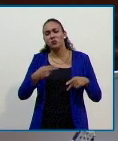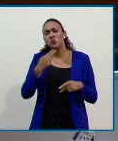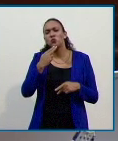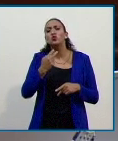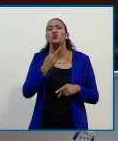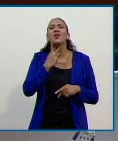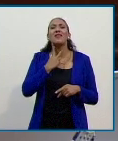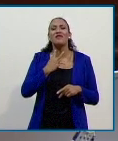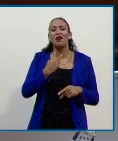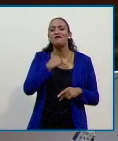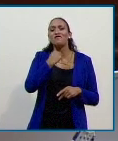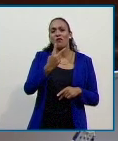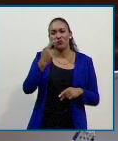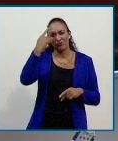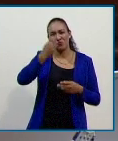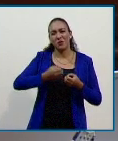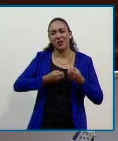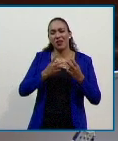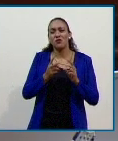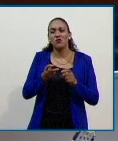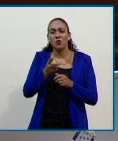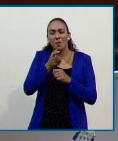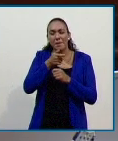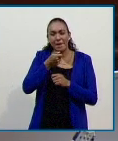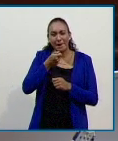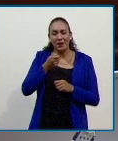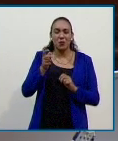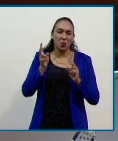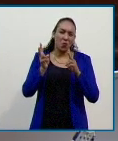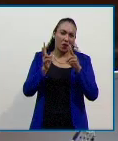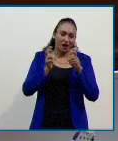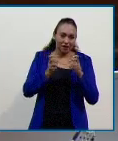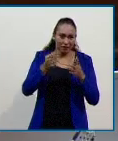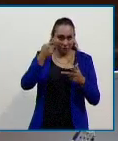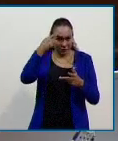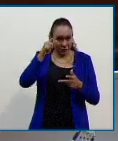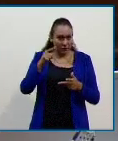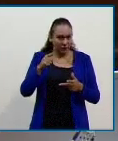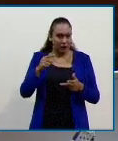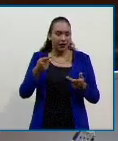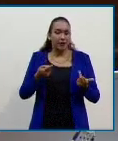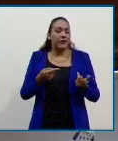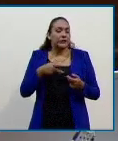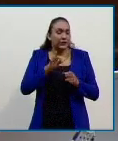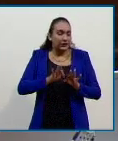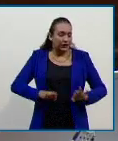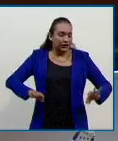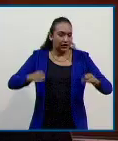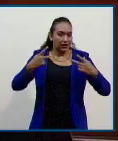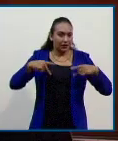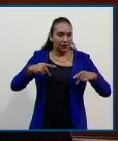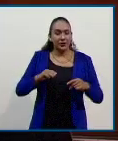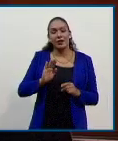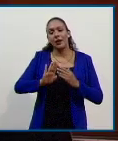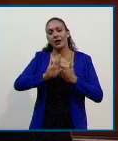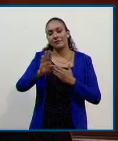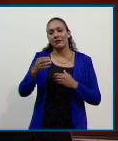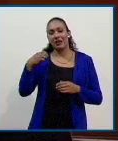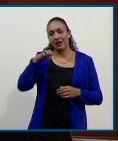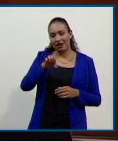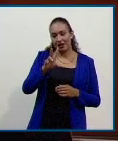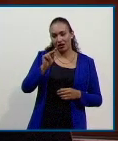refiere, aspectos que resultan relevantes si el propósito es evitar que el público sea engañado. De las